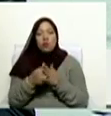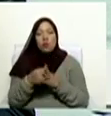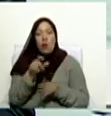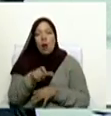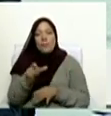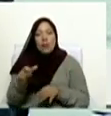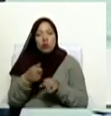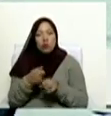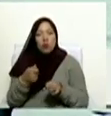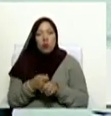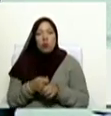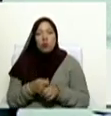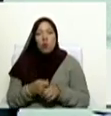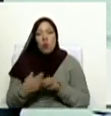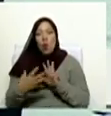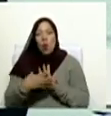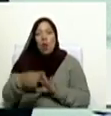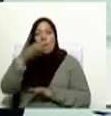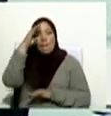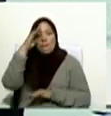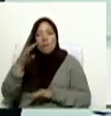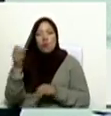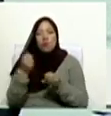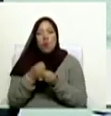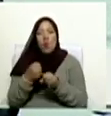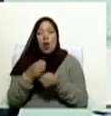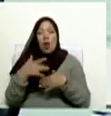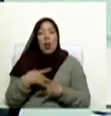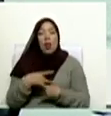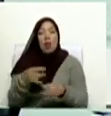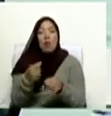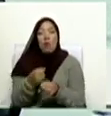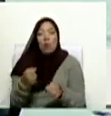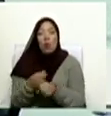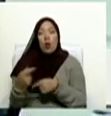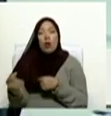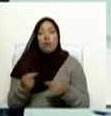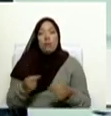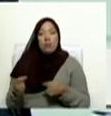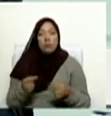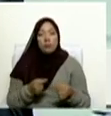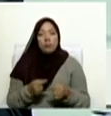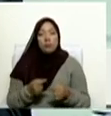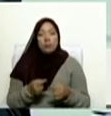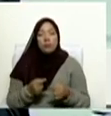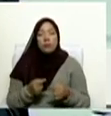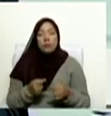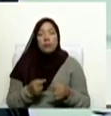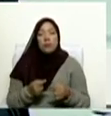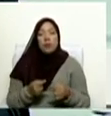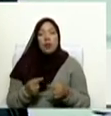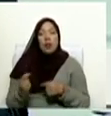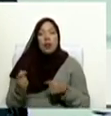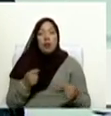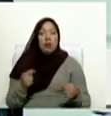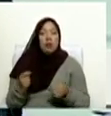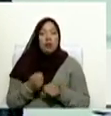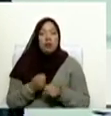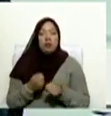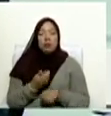buenaparte el ejército que se erigió como el bastión del